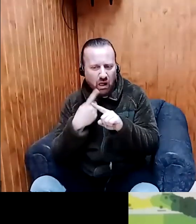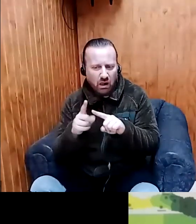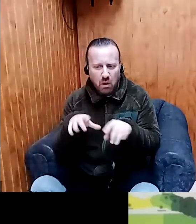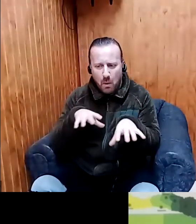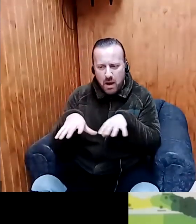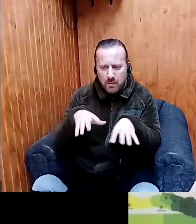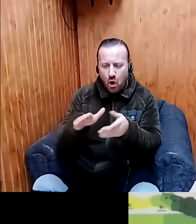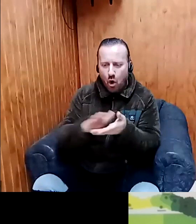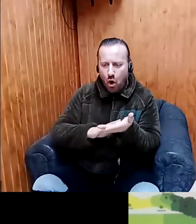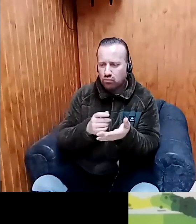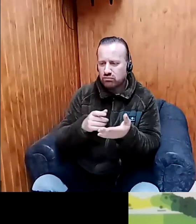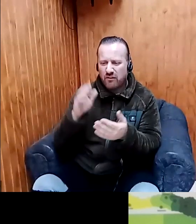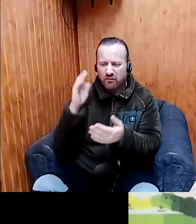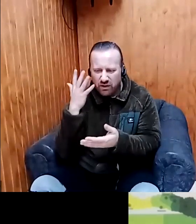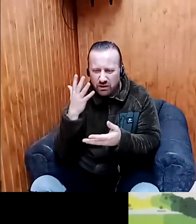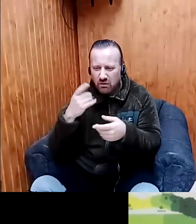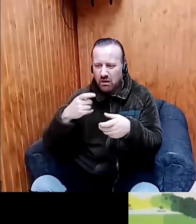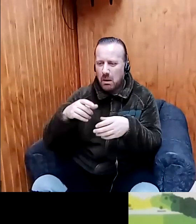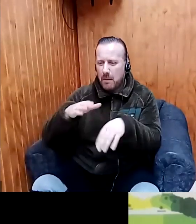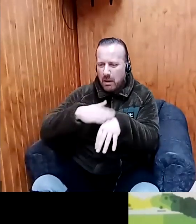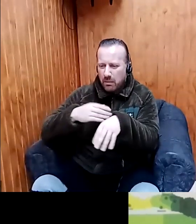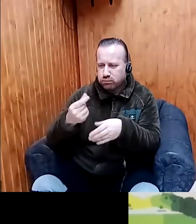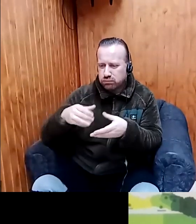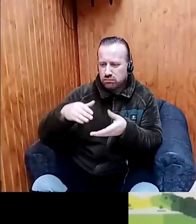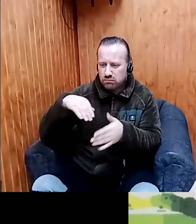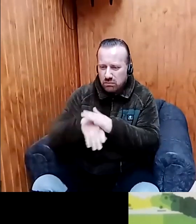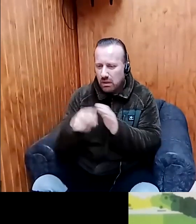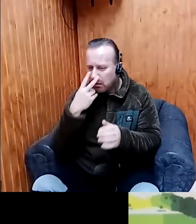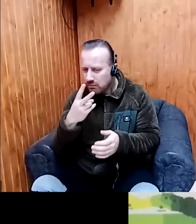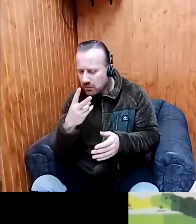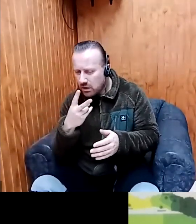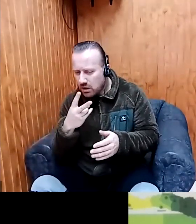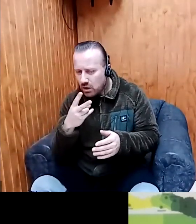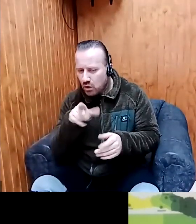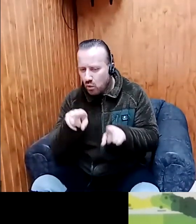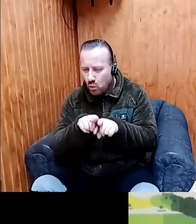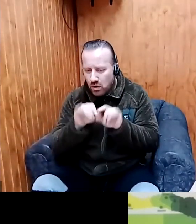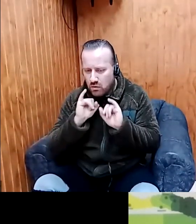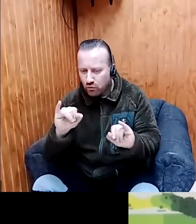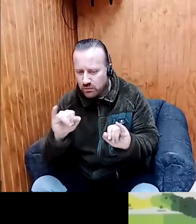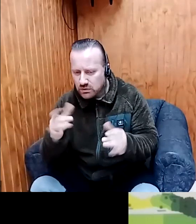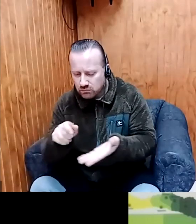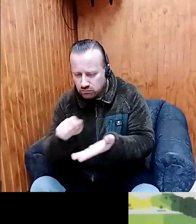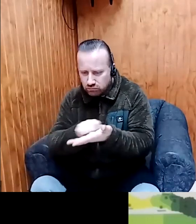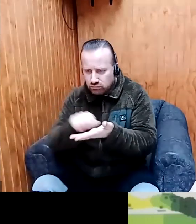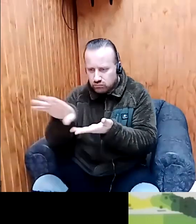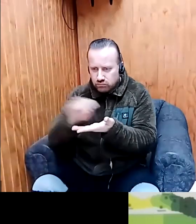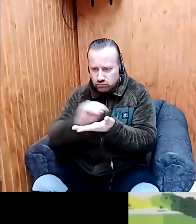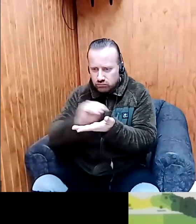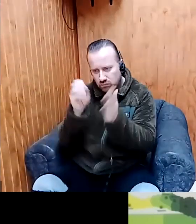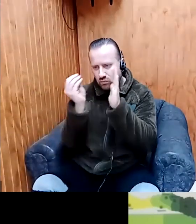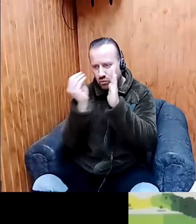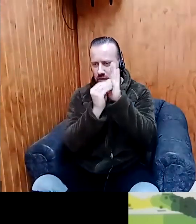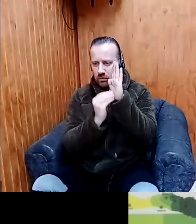corcho, fibra de vidrio, cartón. Entonces, lo que miraban es, investigaban tomando datos, cuánta intensidad del sonido hay dentro,